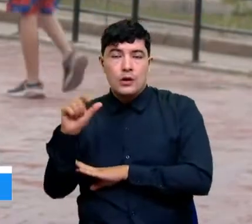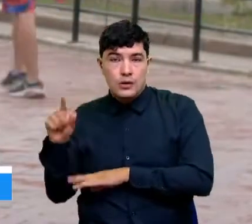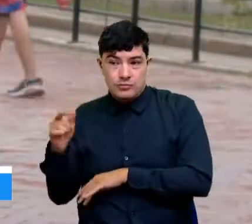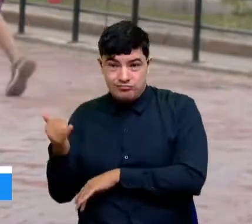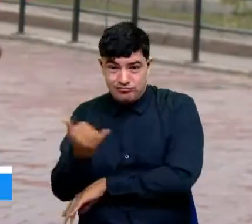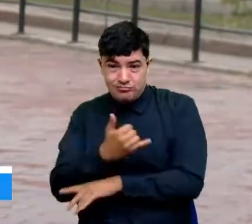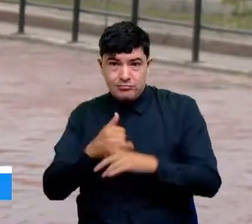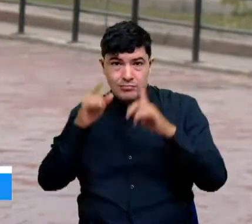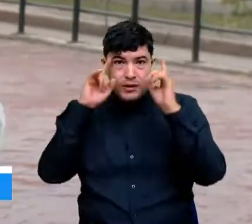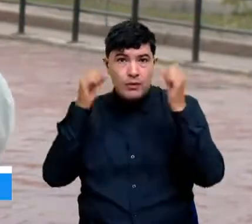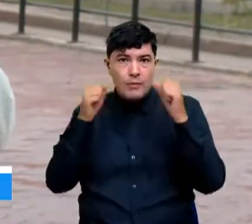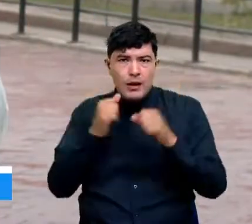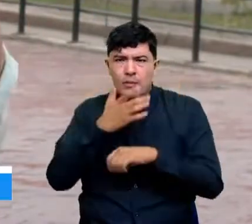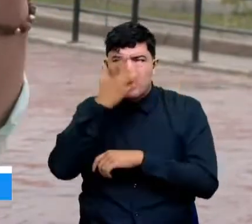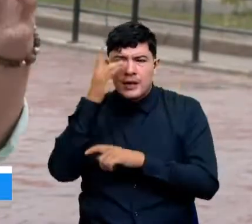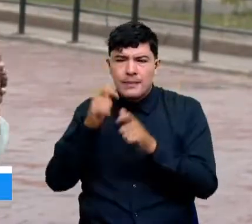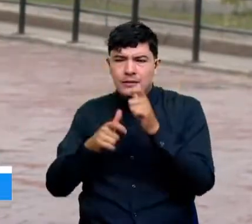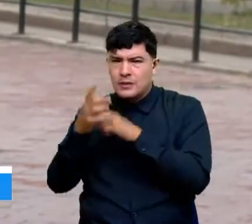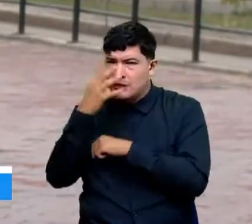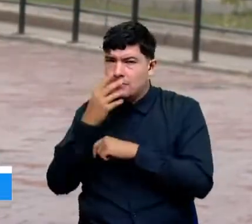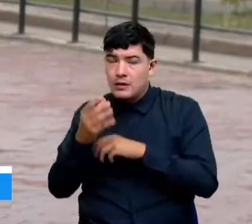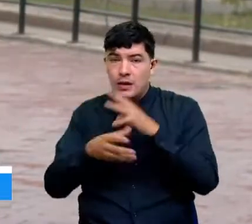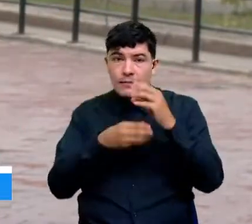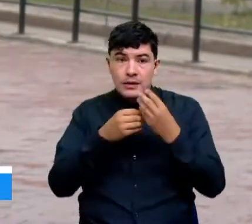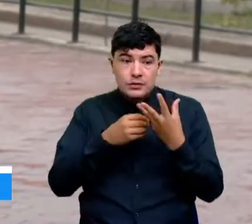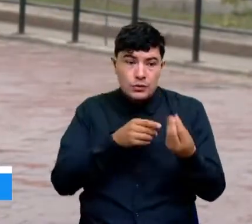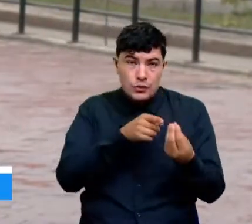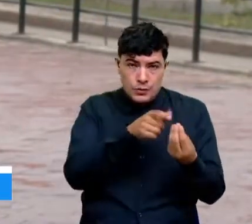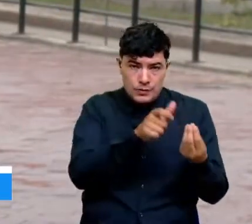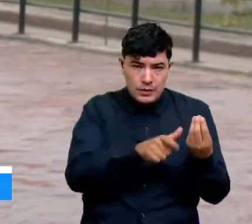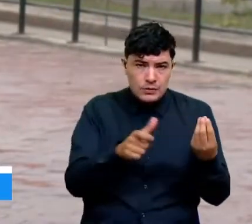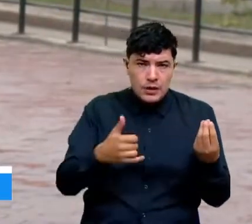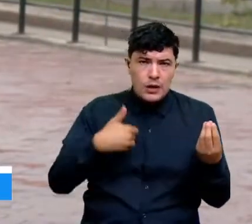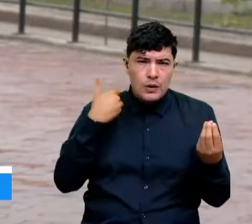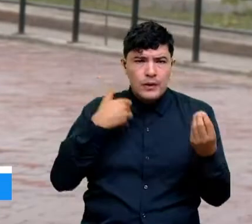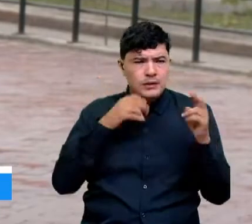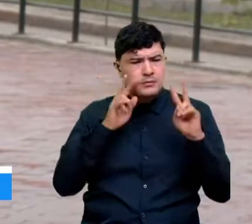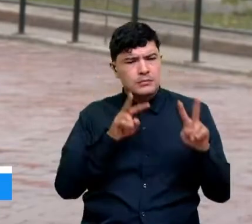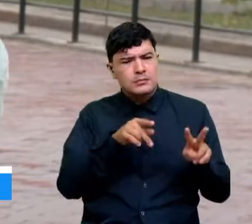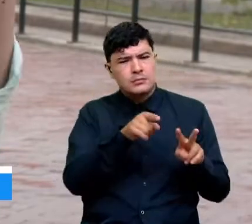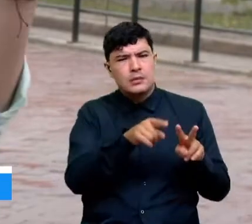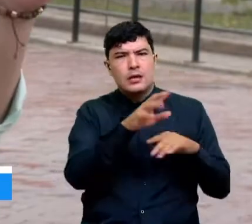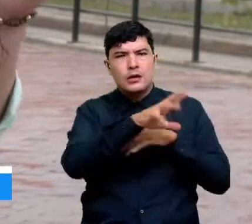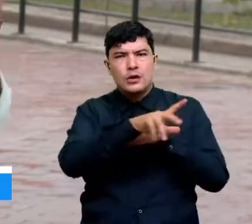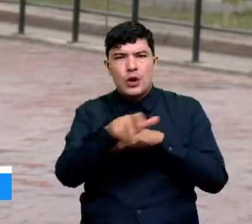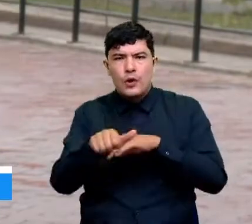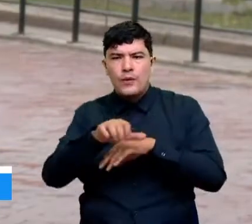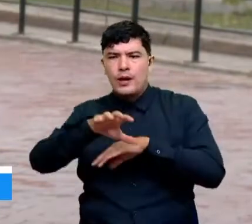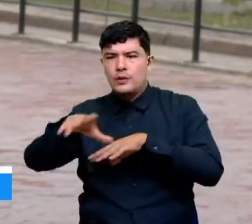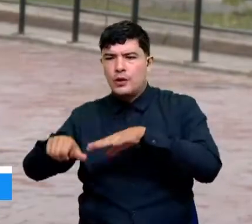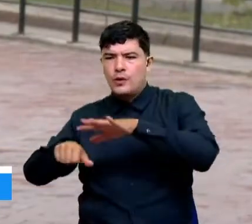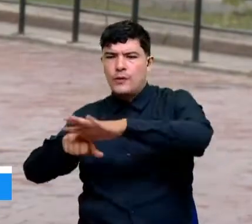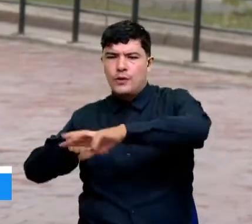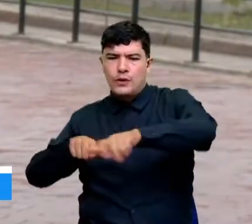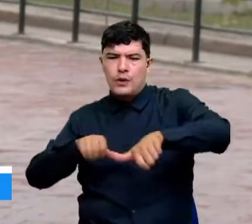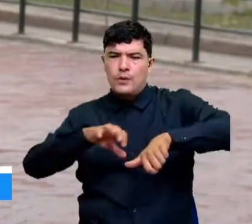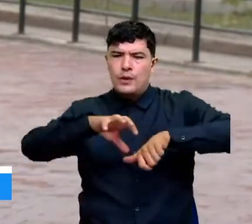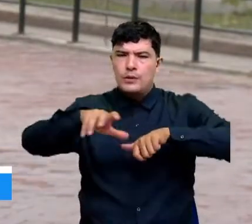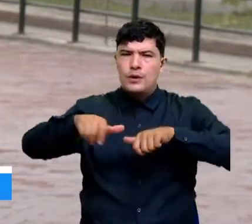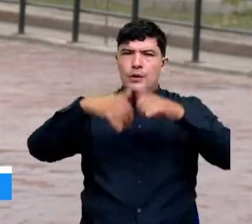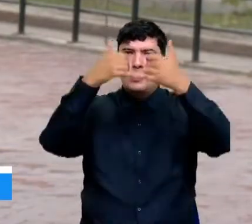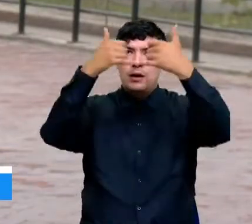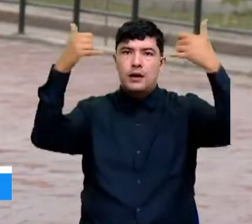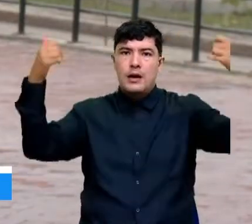es que los amigos de lo ajeno y una banda de jóvenes, según lo manifiestan ellos, han ido robando el cableado, han destruido parte